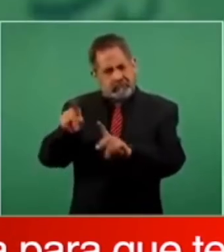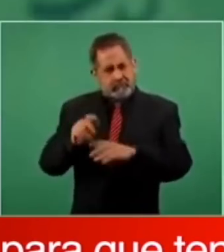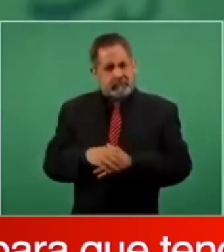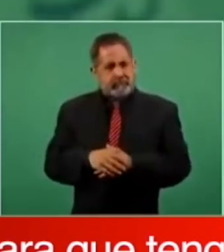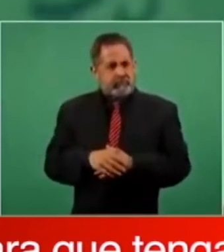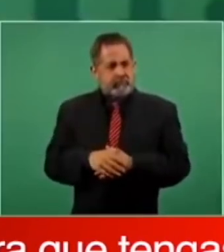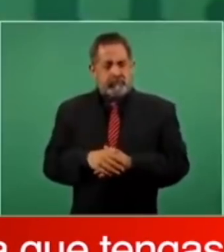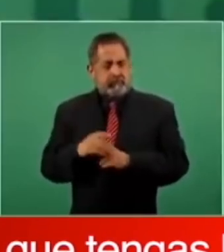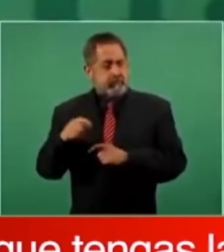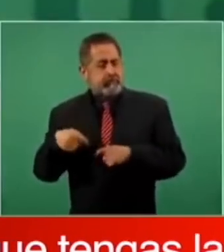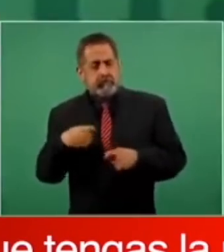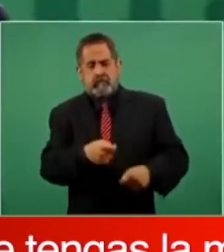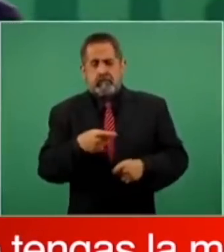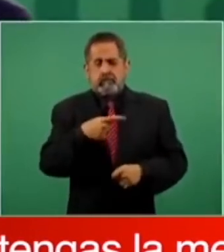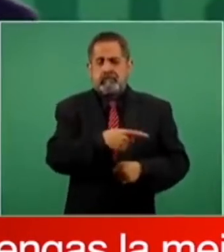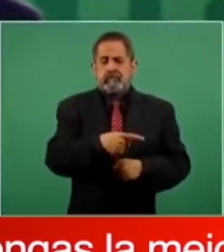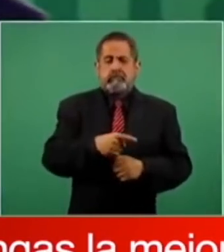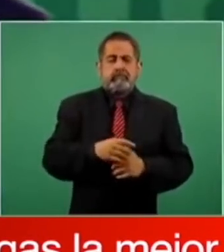Si son